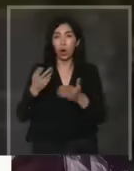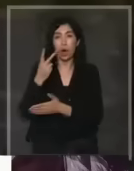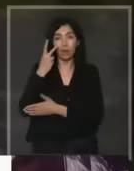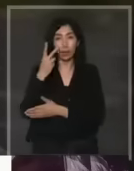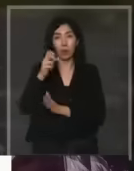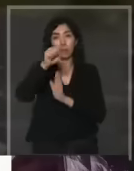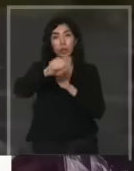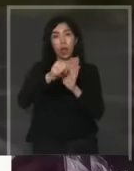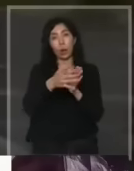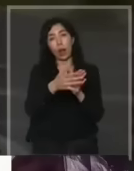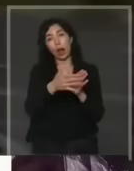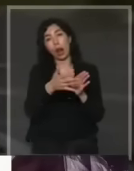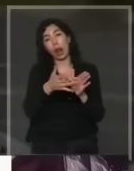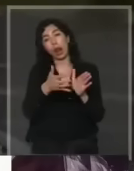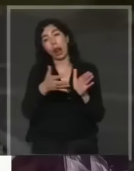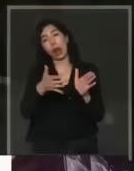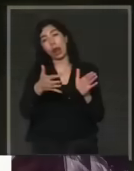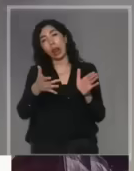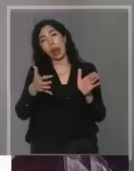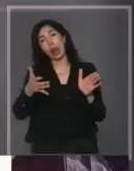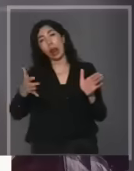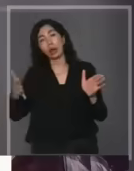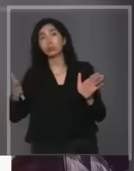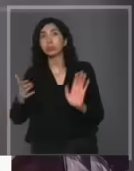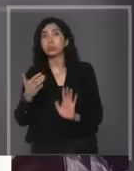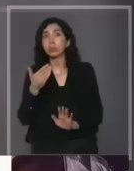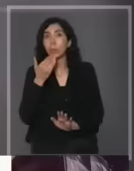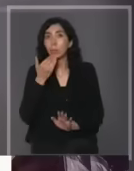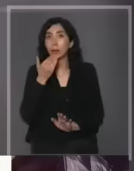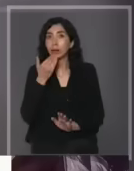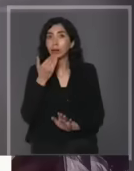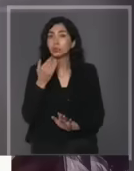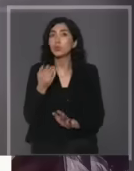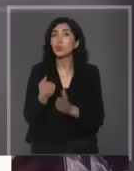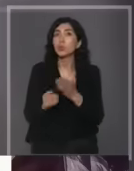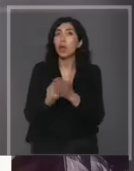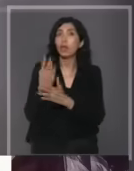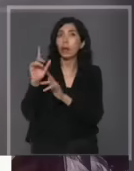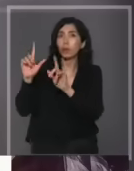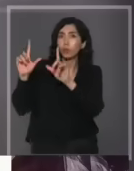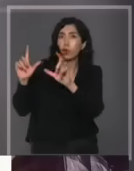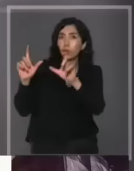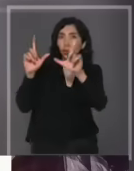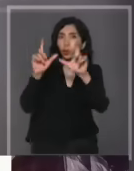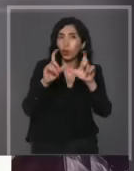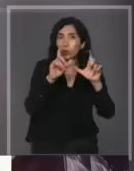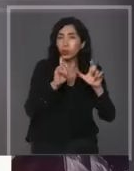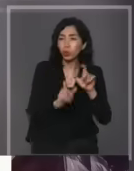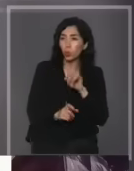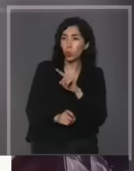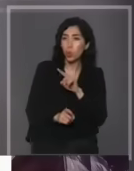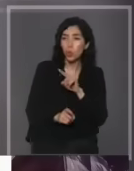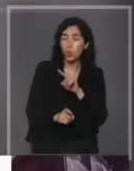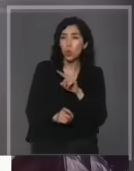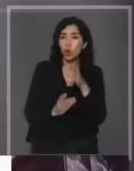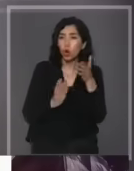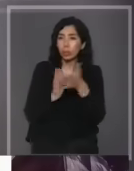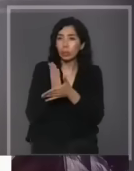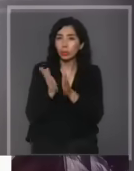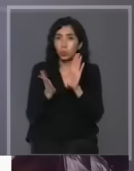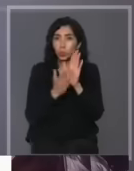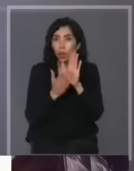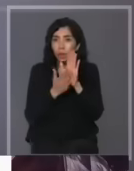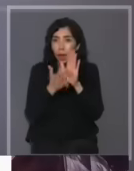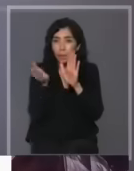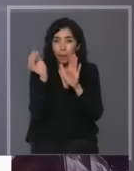esta escena, estos son también los nuevos registros de una noche clave. Un rompecabezas que lentamente empieza a encajar todas sus